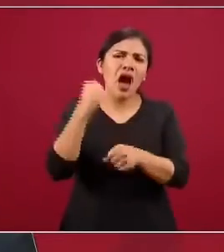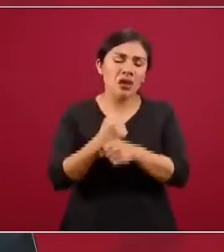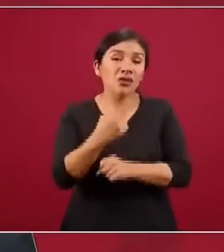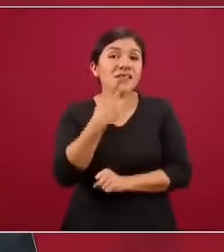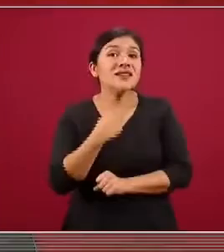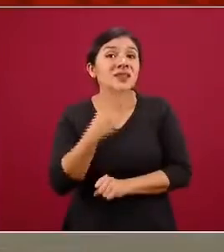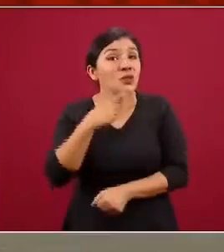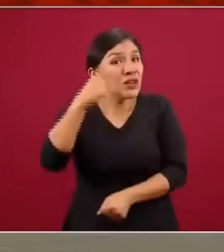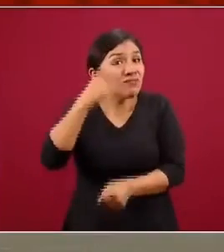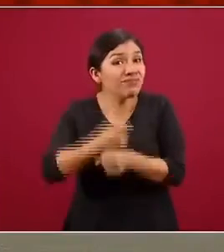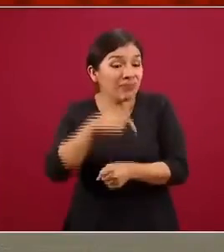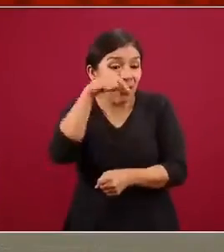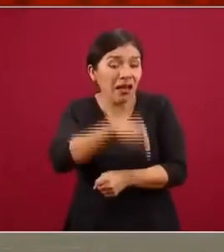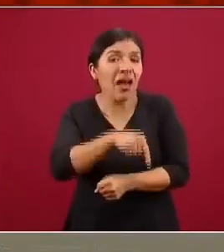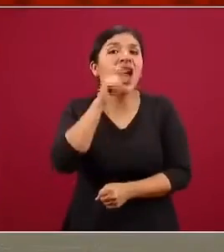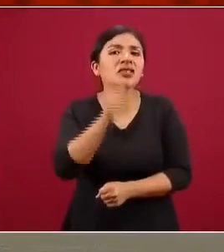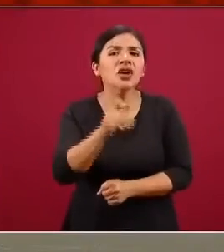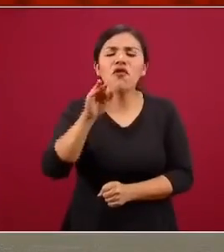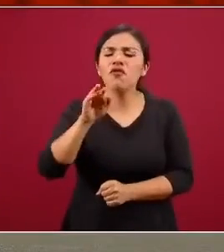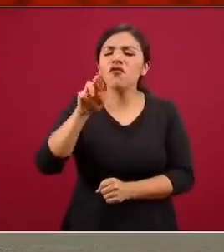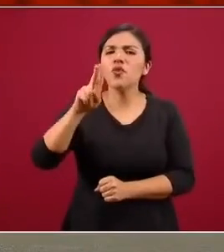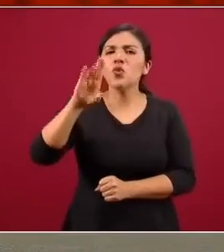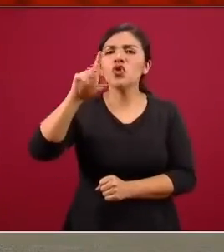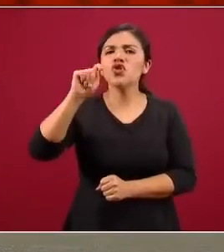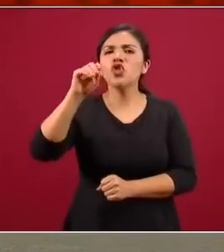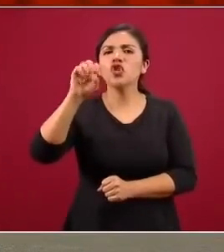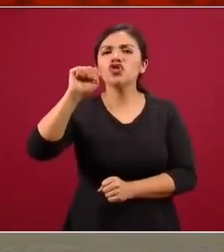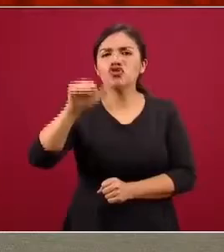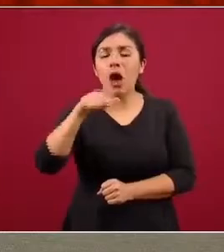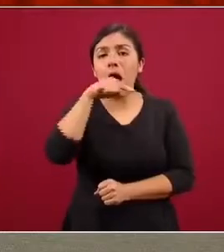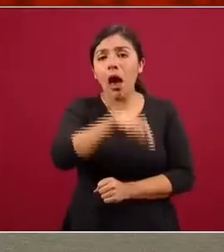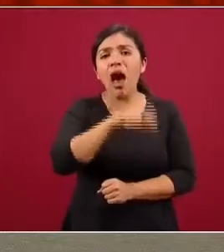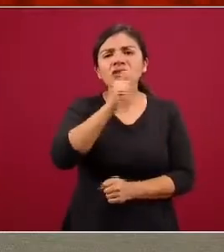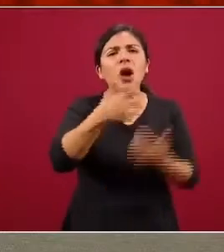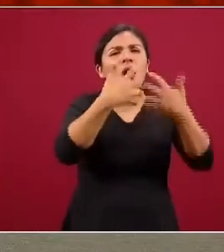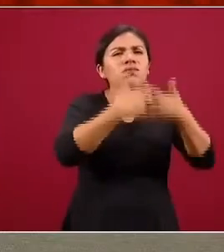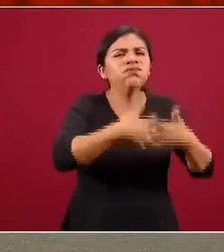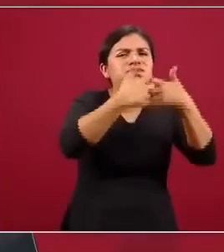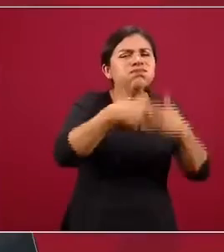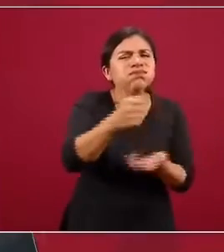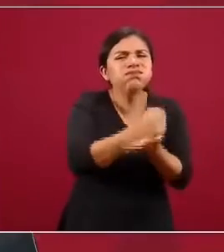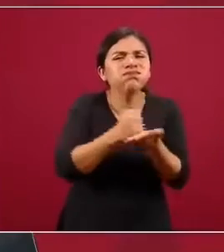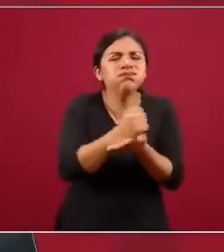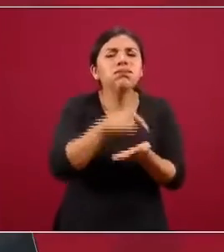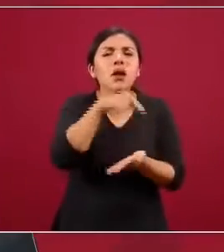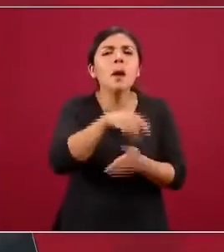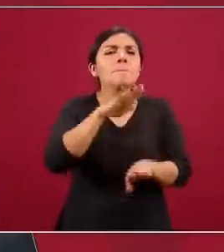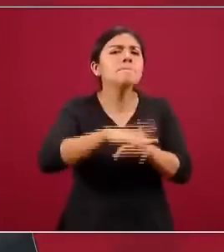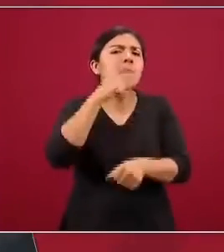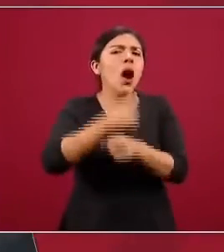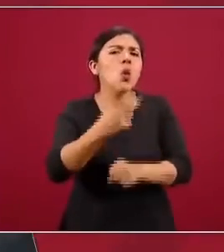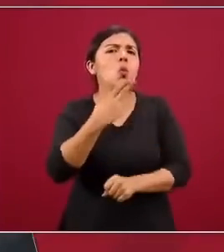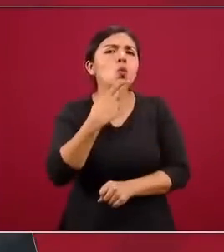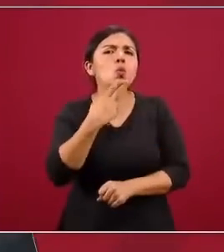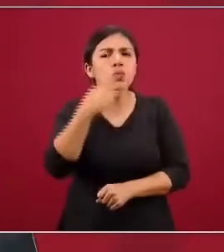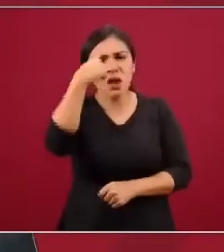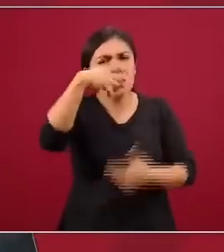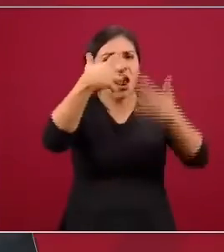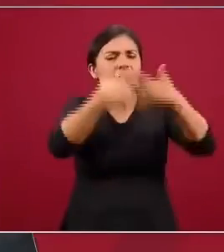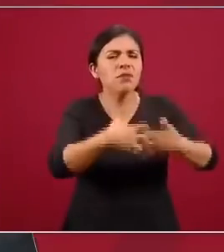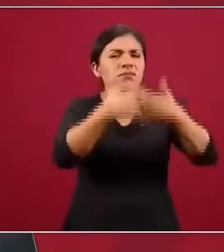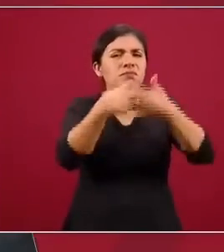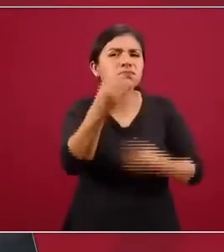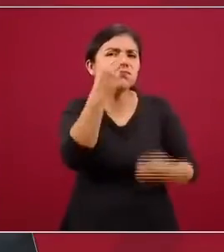el azúcar principal que tienen es fructosa, que a su vez viene de un producto que es de amplio uso en la industria